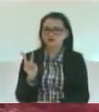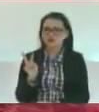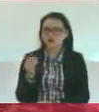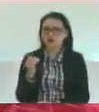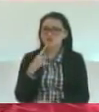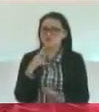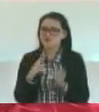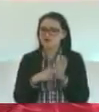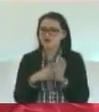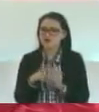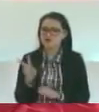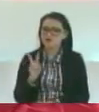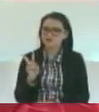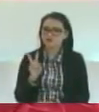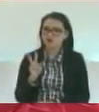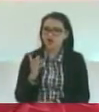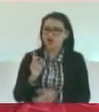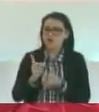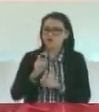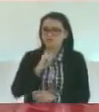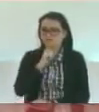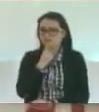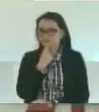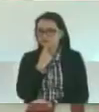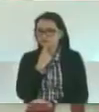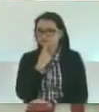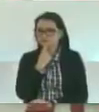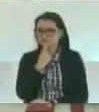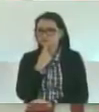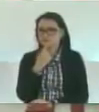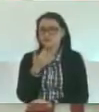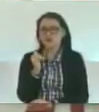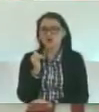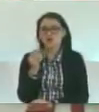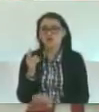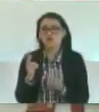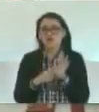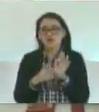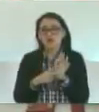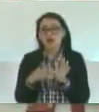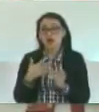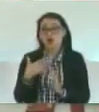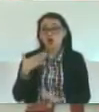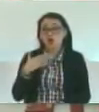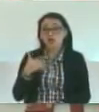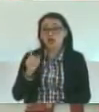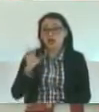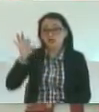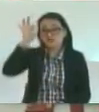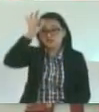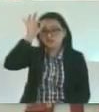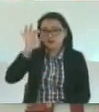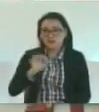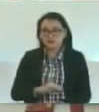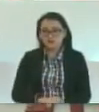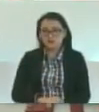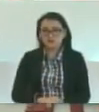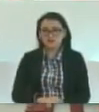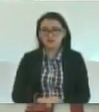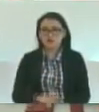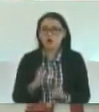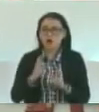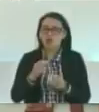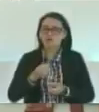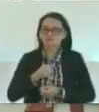Venezuela que ocultan, que tapan. Hay una verdad de Venezuela que no quieren que se vea. Bueno, ojalá brote de